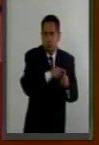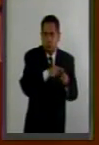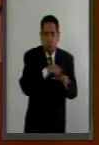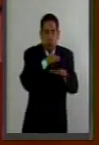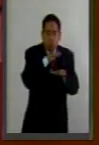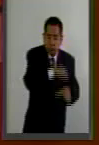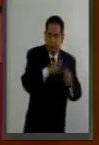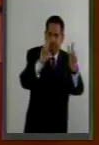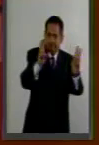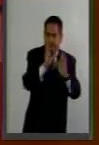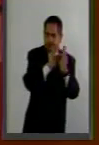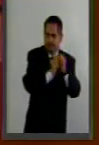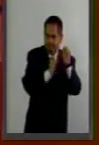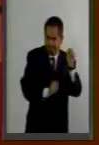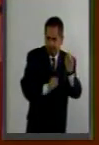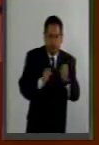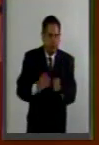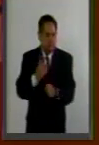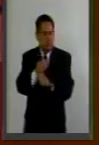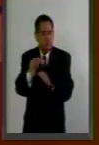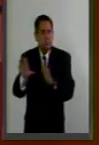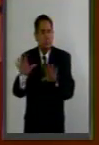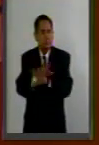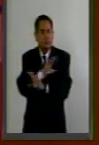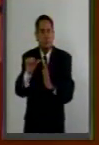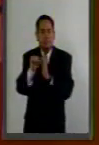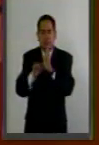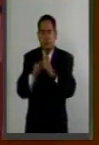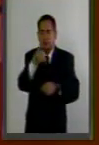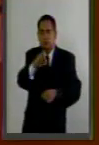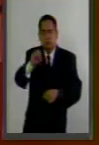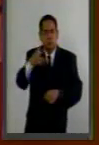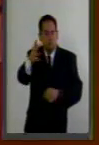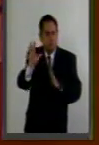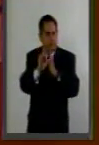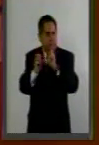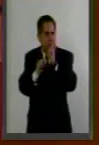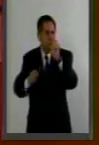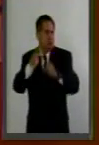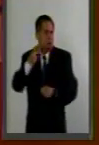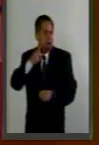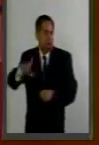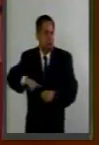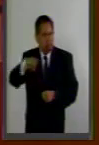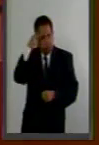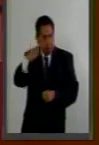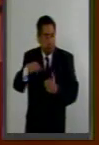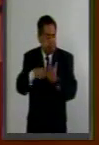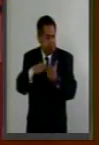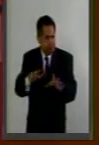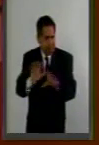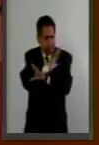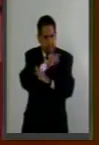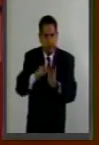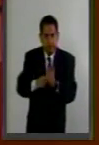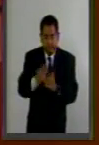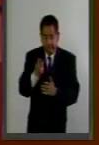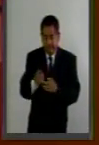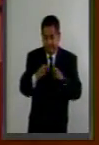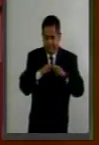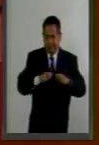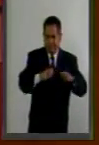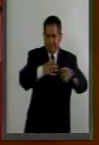constitucional, reformando el artículo 105 de la Constitución Política de los Estados Unidos Mexicanos. Este tribunal